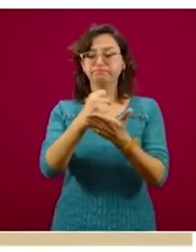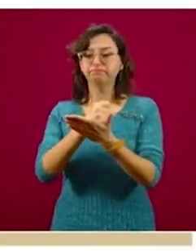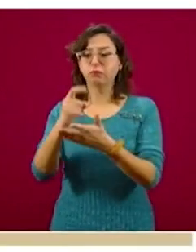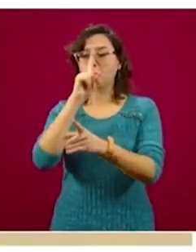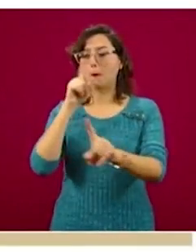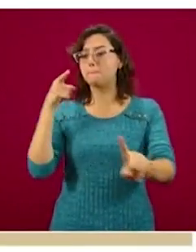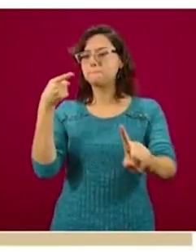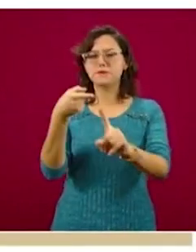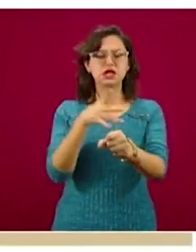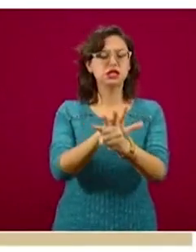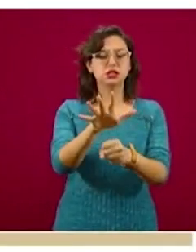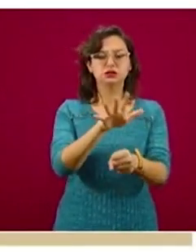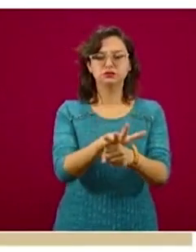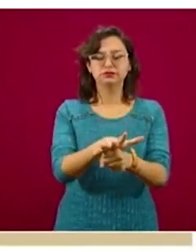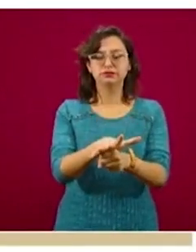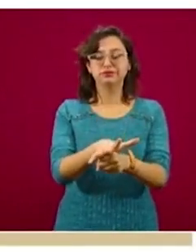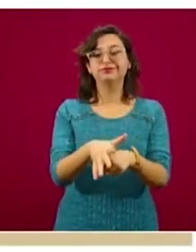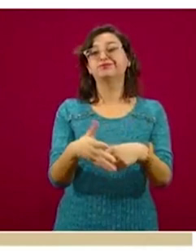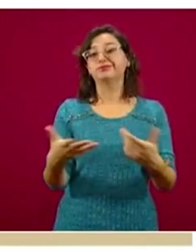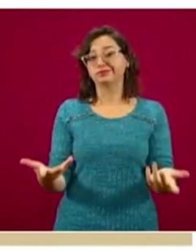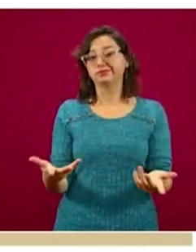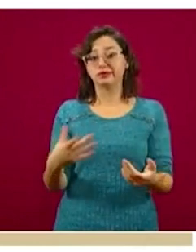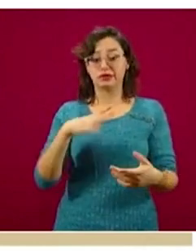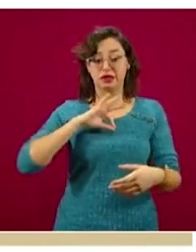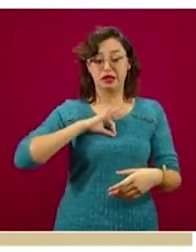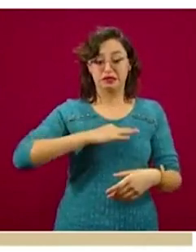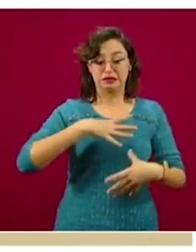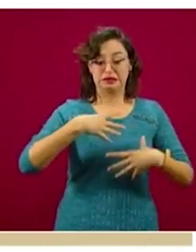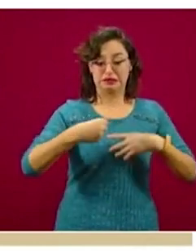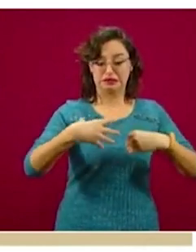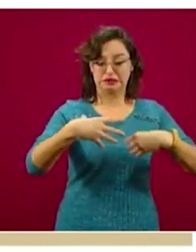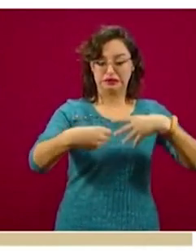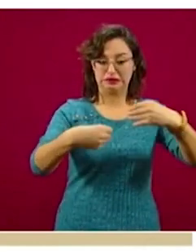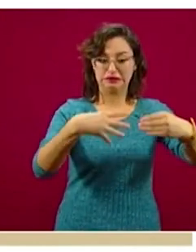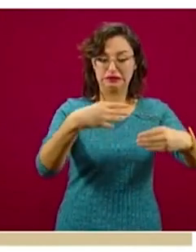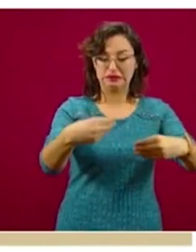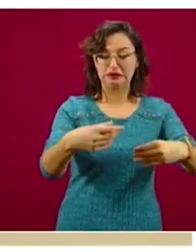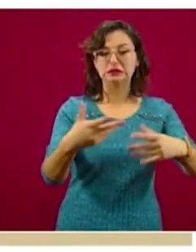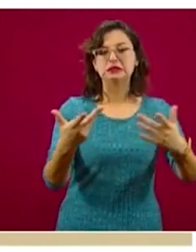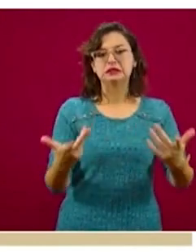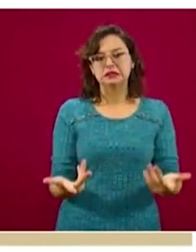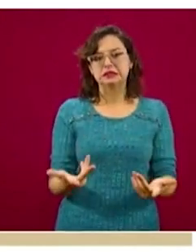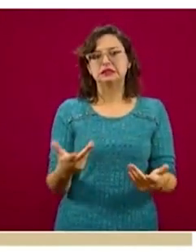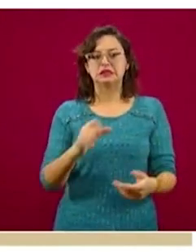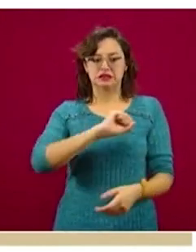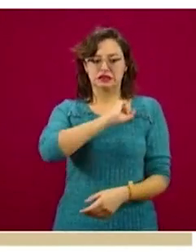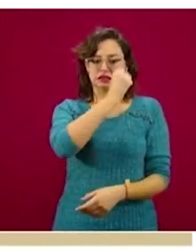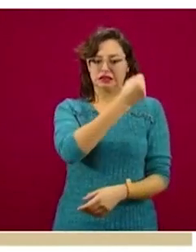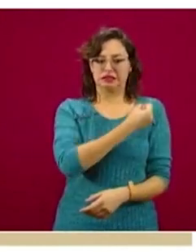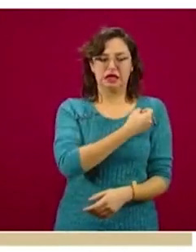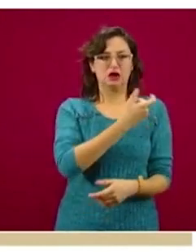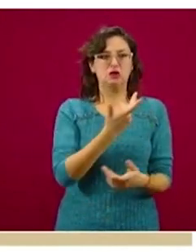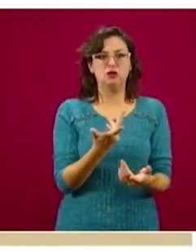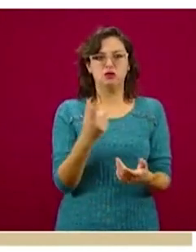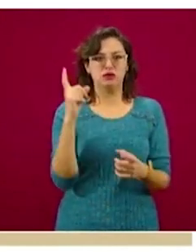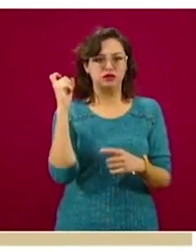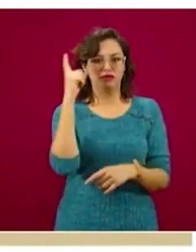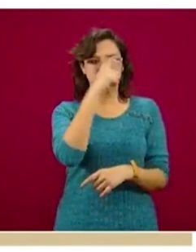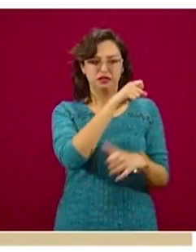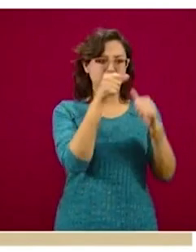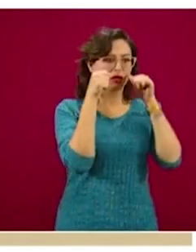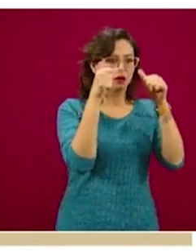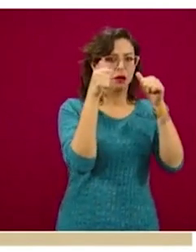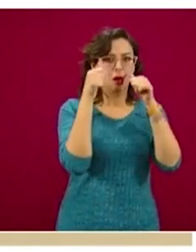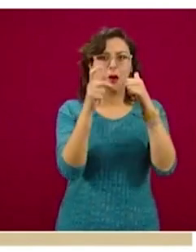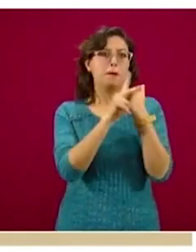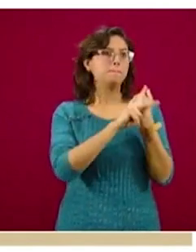atender otro desafío además de la pandemia la pandemia nos presenta situaciones de salud que todos los países atienden de